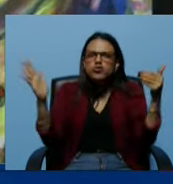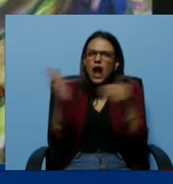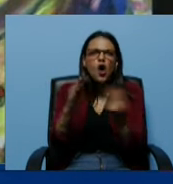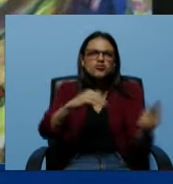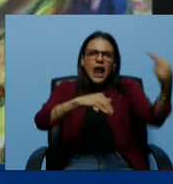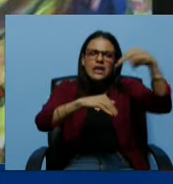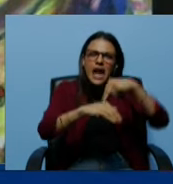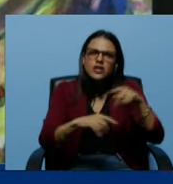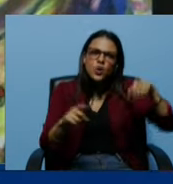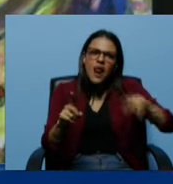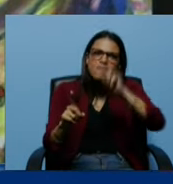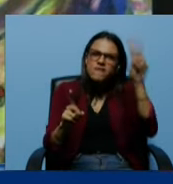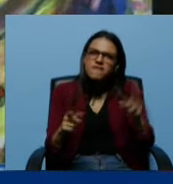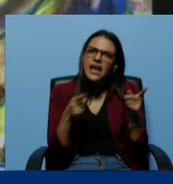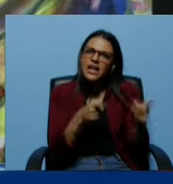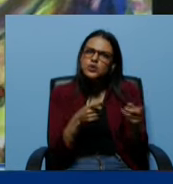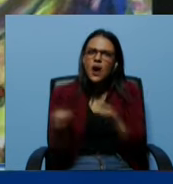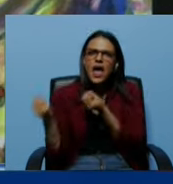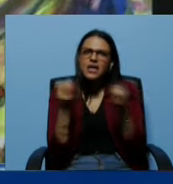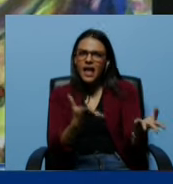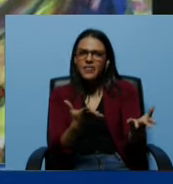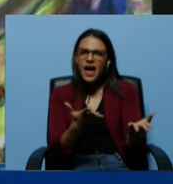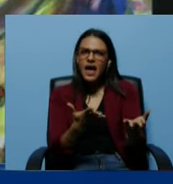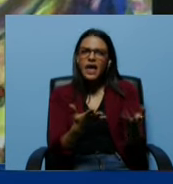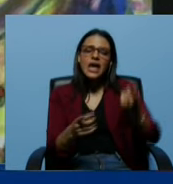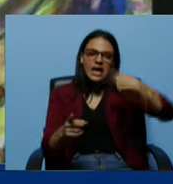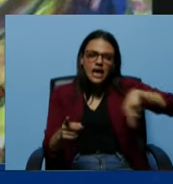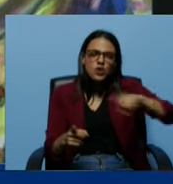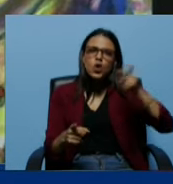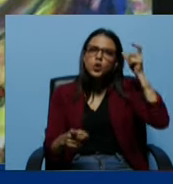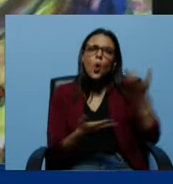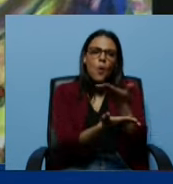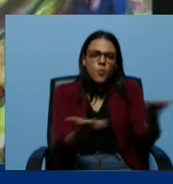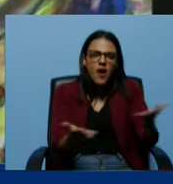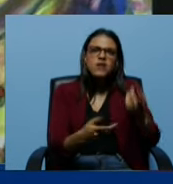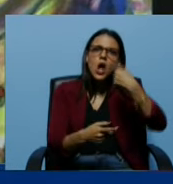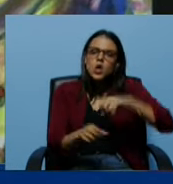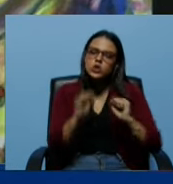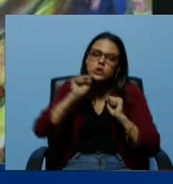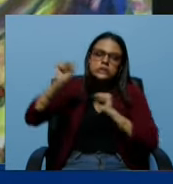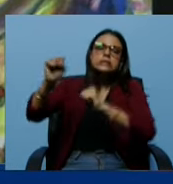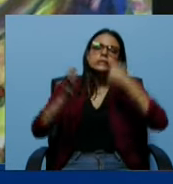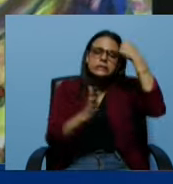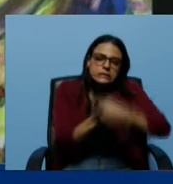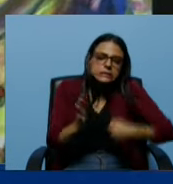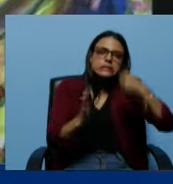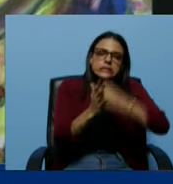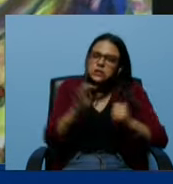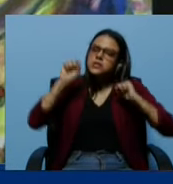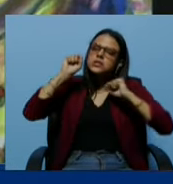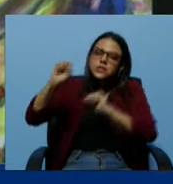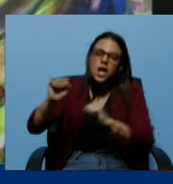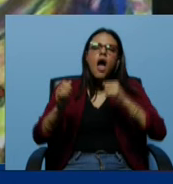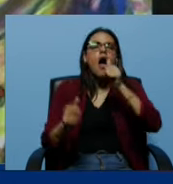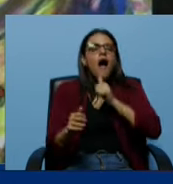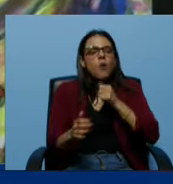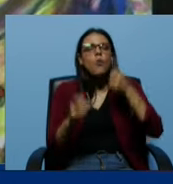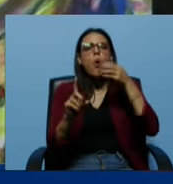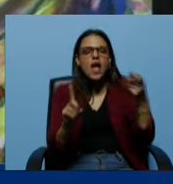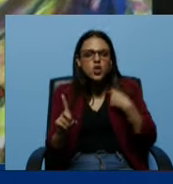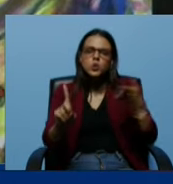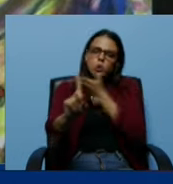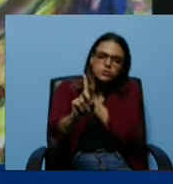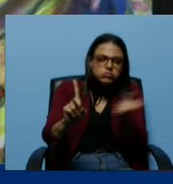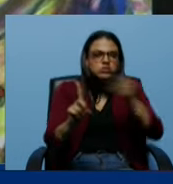nacional que efectivamente nuestro pueblo logró neutralizar, superar. Venezuela está en